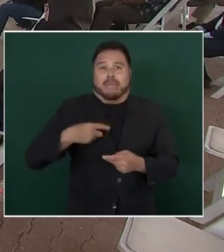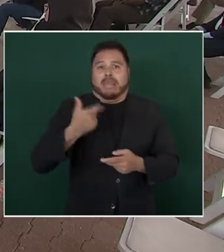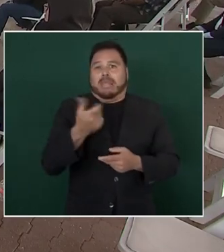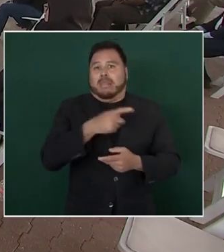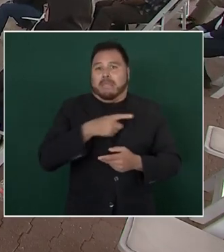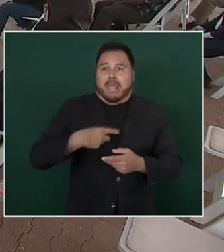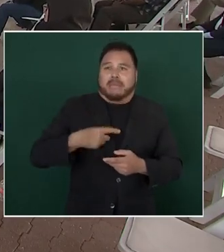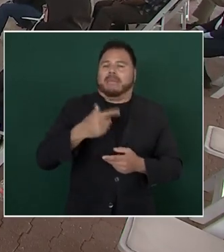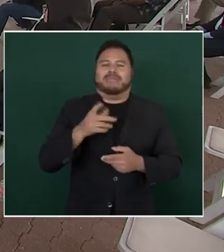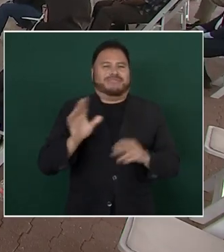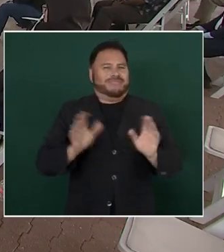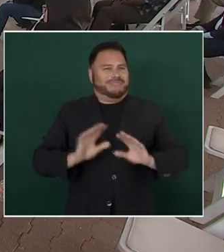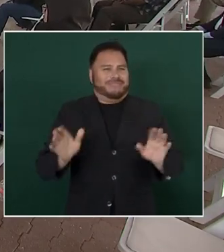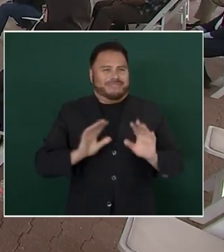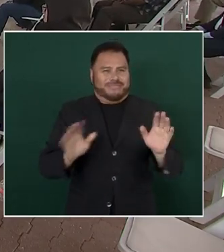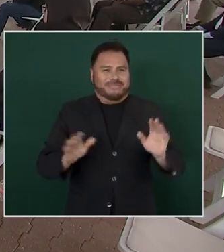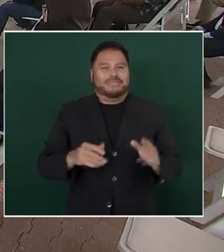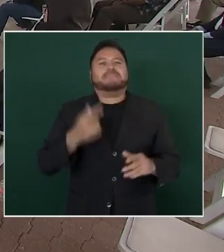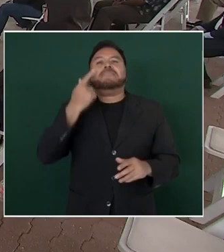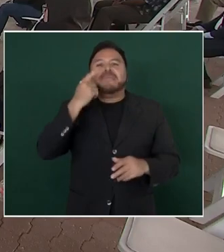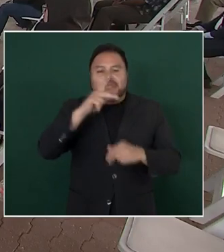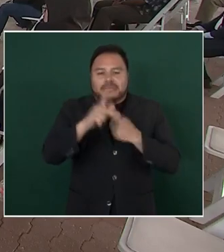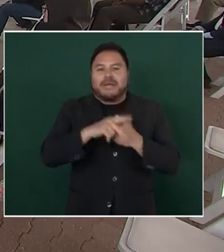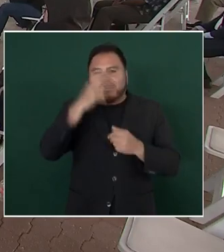Y miren cómo está. A ver, pon